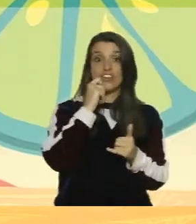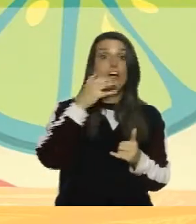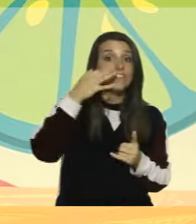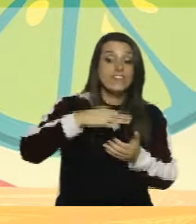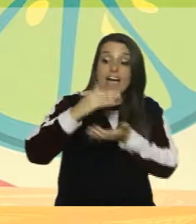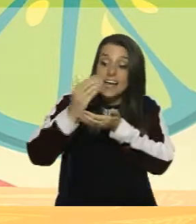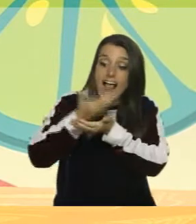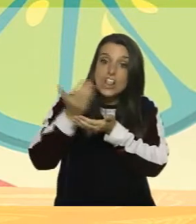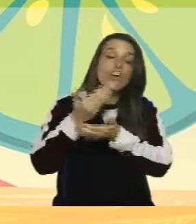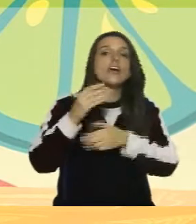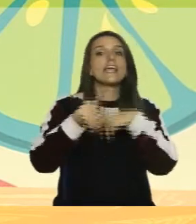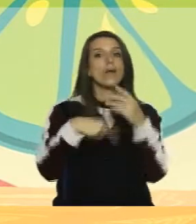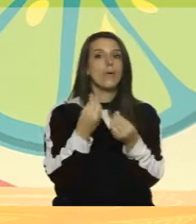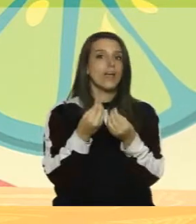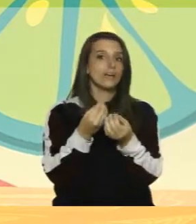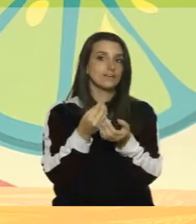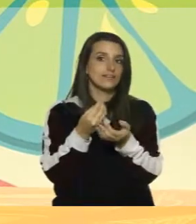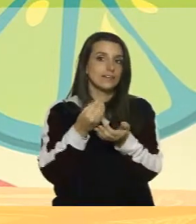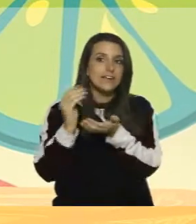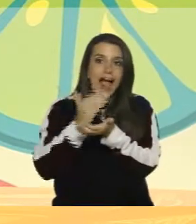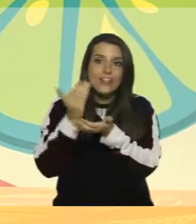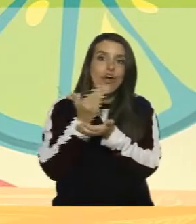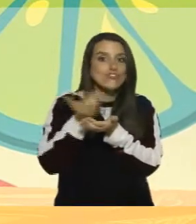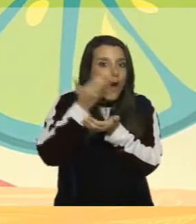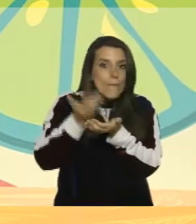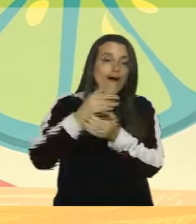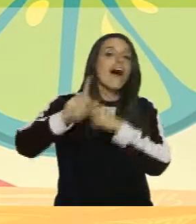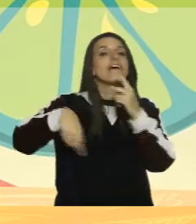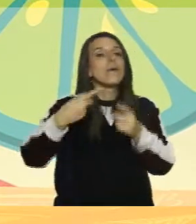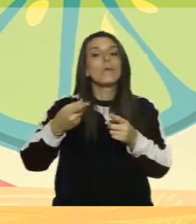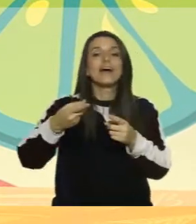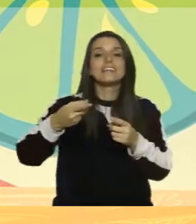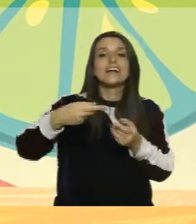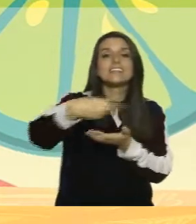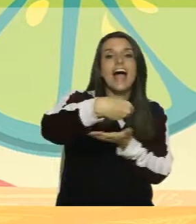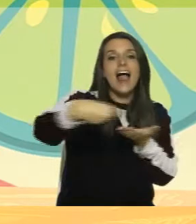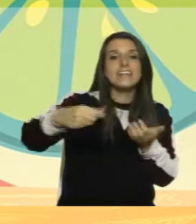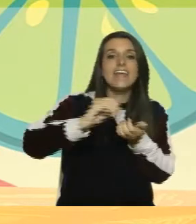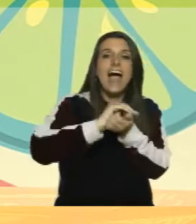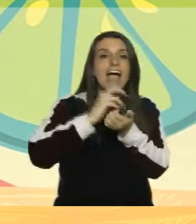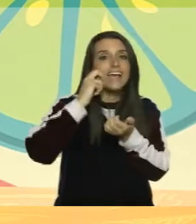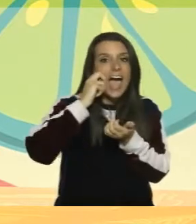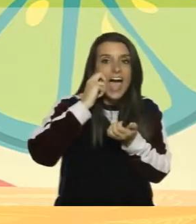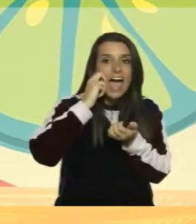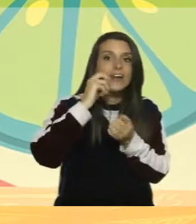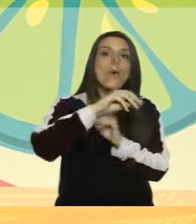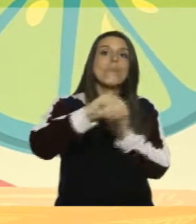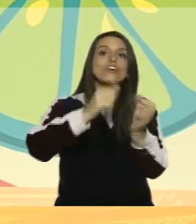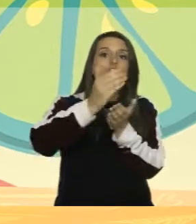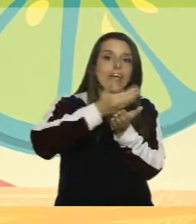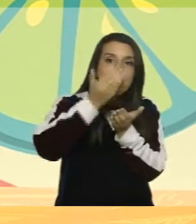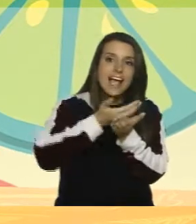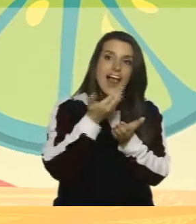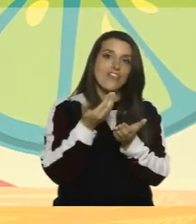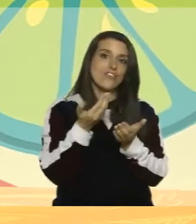caldo y claro, después quedó. Y tomamos sopa, después lo utilicé para la salsa de las albóndigas, que le puse un poquito de caldo para que no quedara